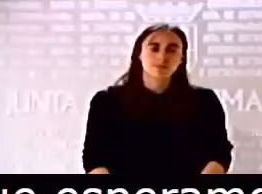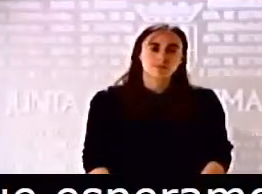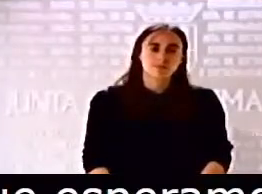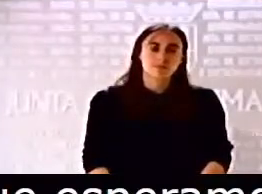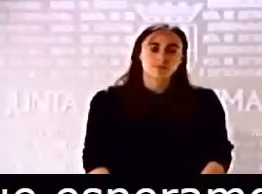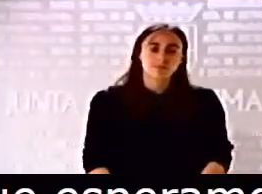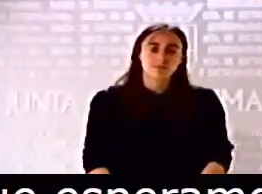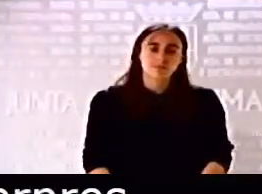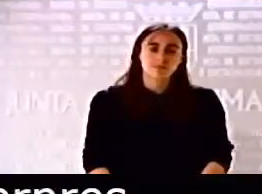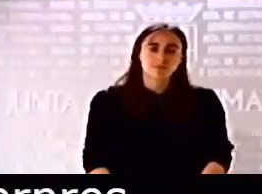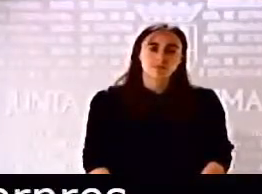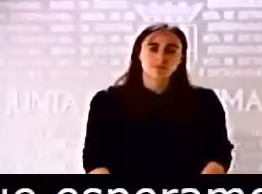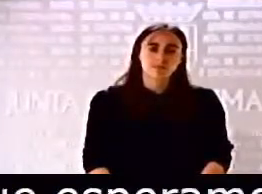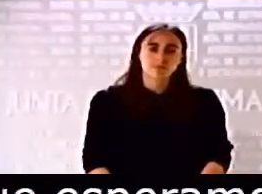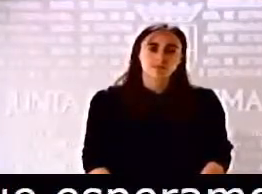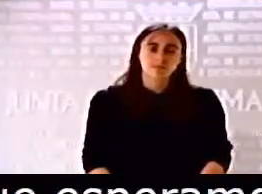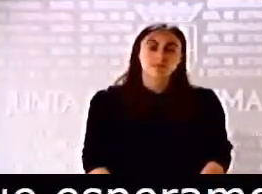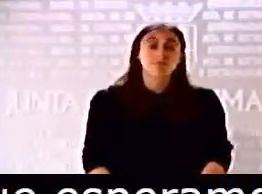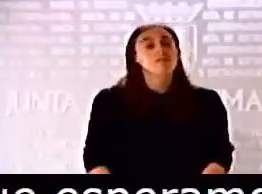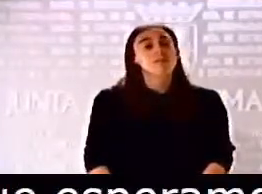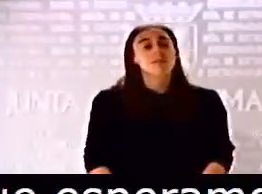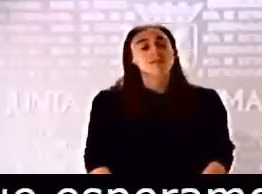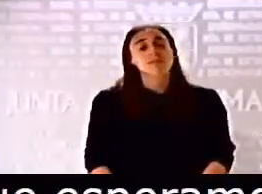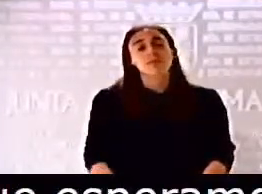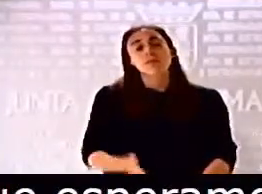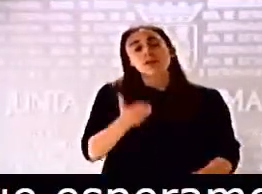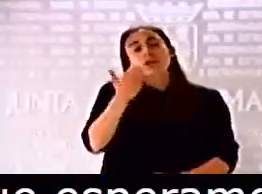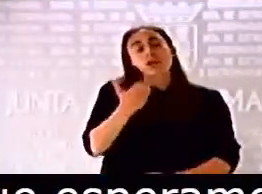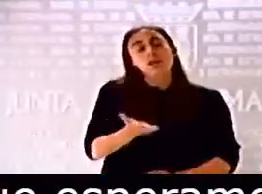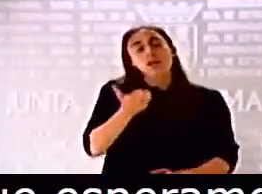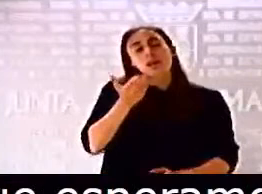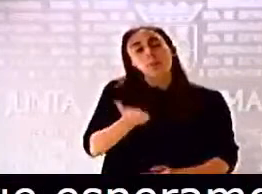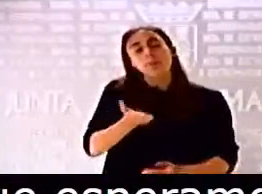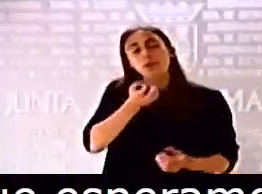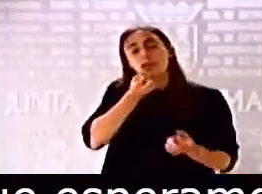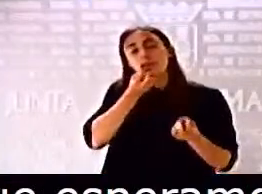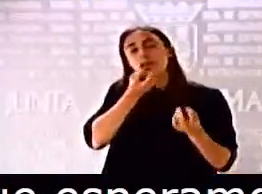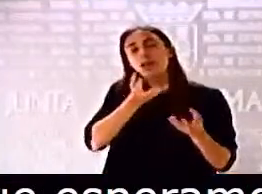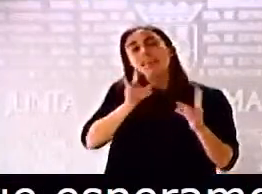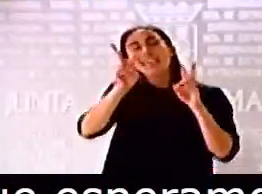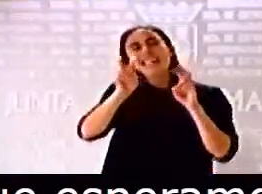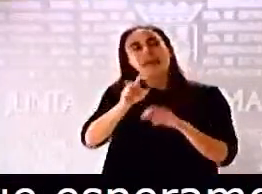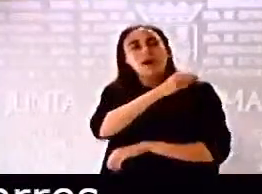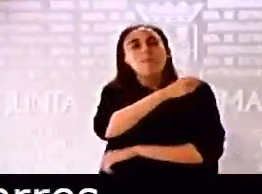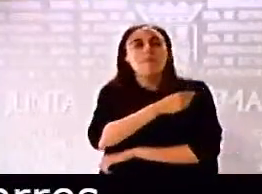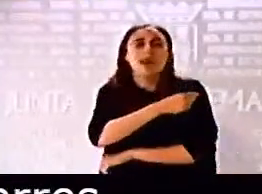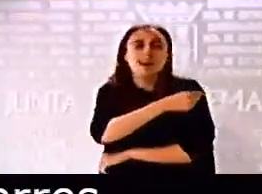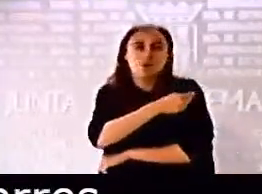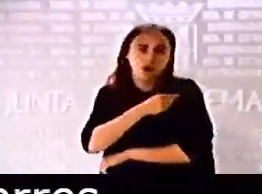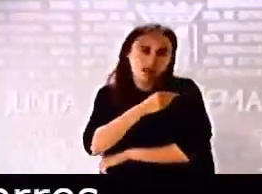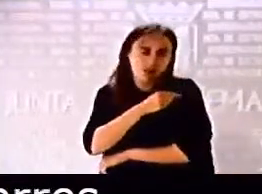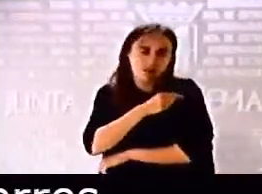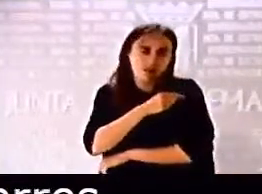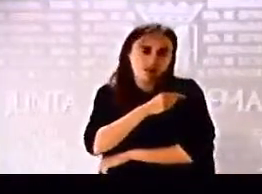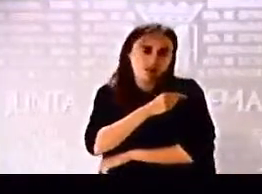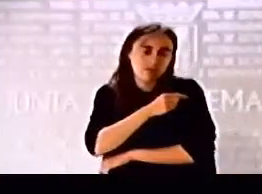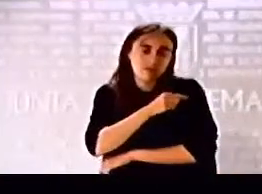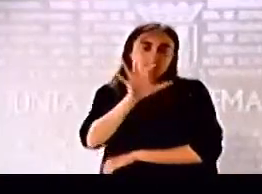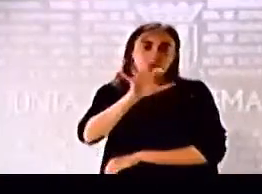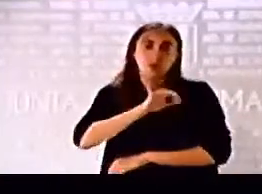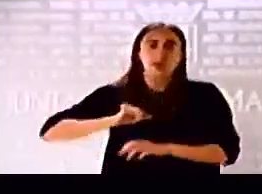Es importante destacar el hecho de la vacunación en la Comunidad Autónoma de Extremadura.